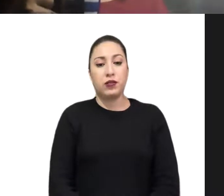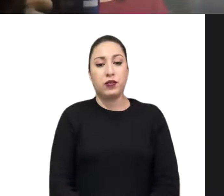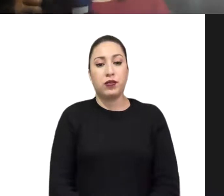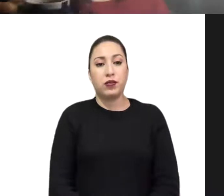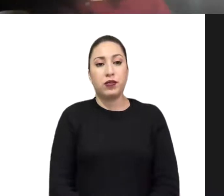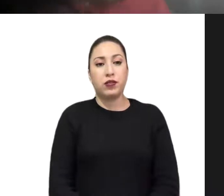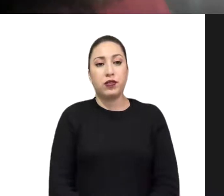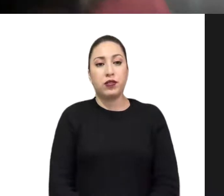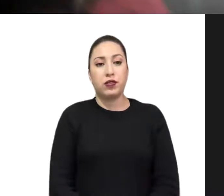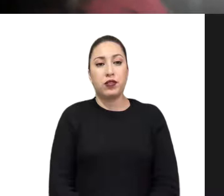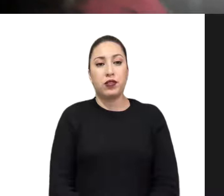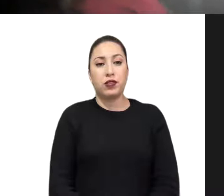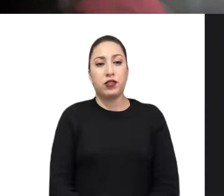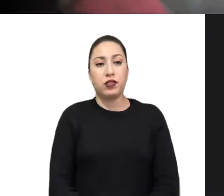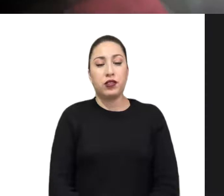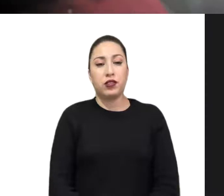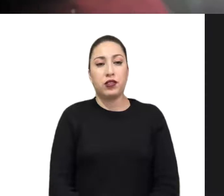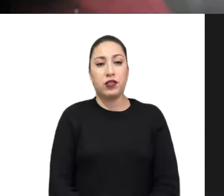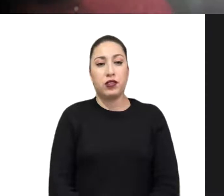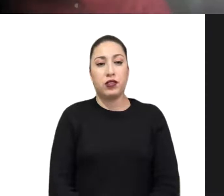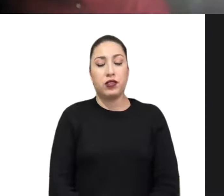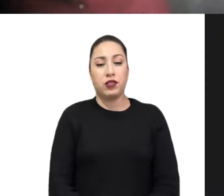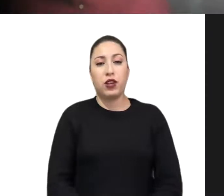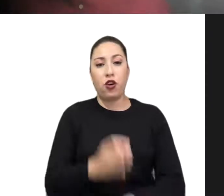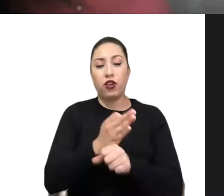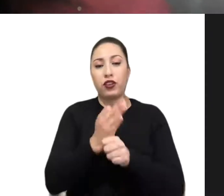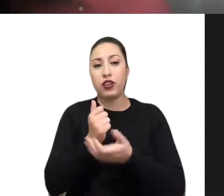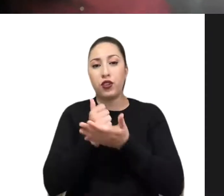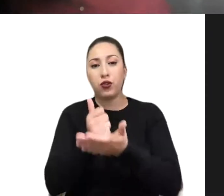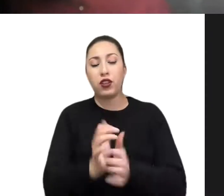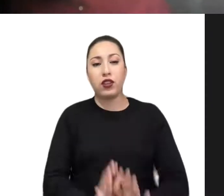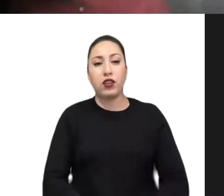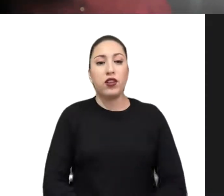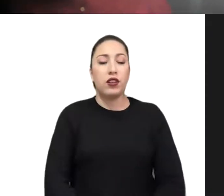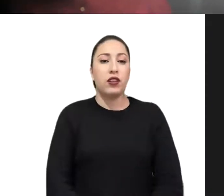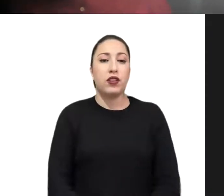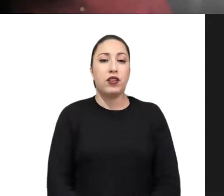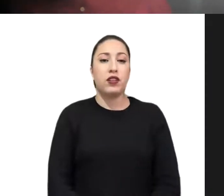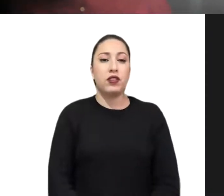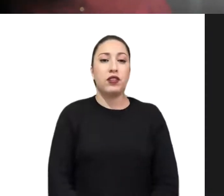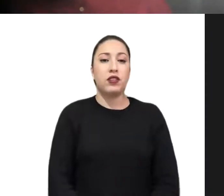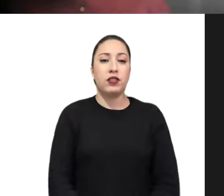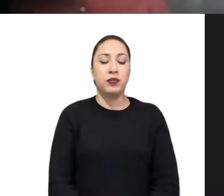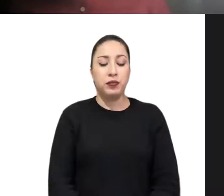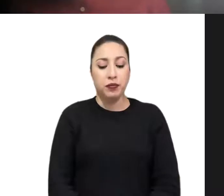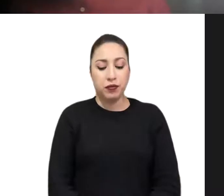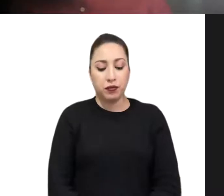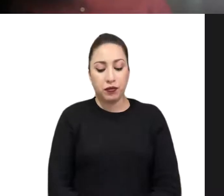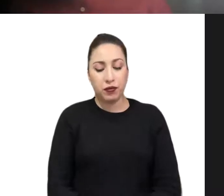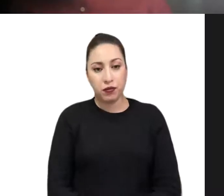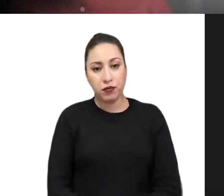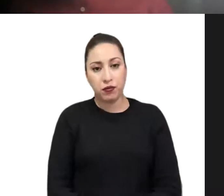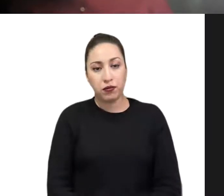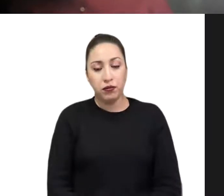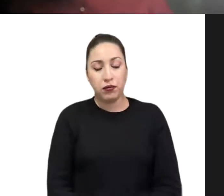Enseguida te apoyan, Carlos. Gracias. Si no, yo pasé mi presentación, en caso de que